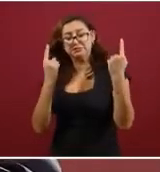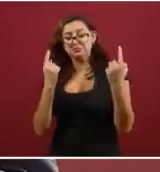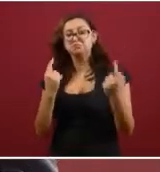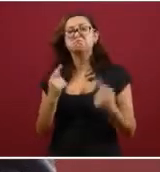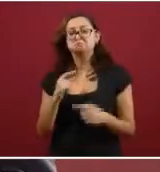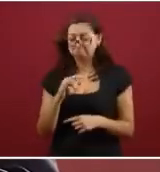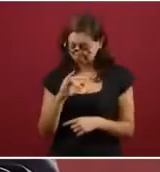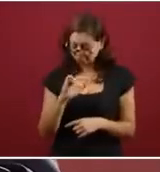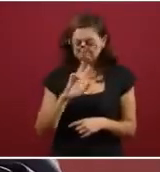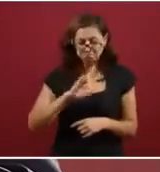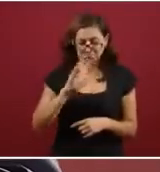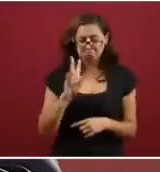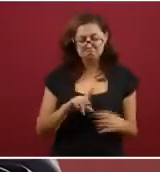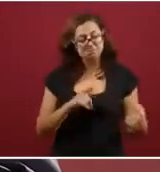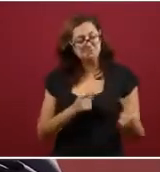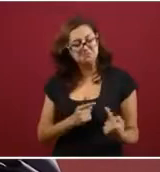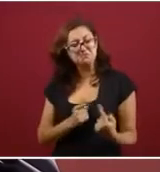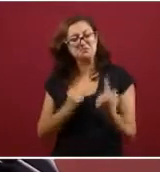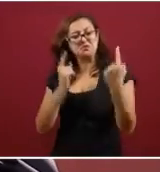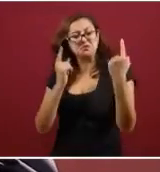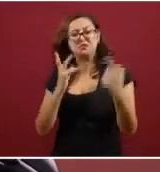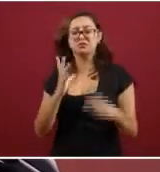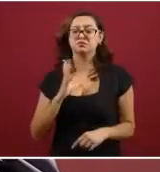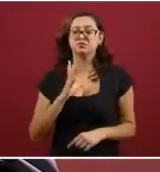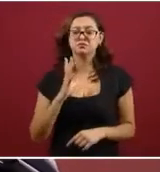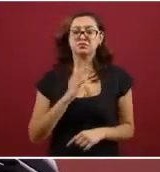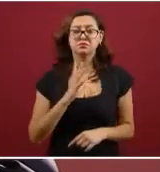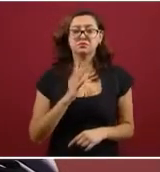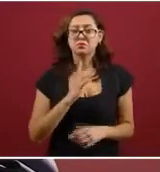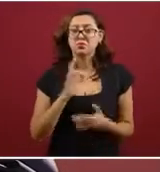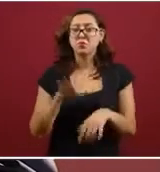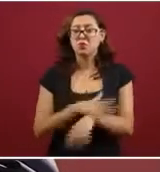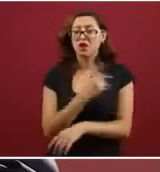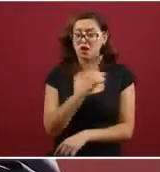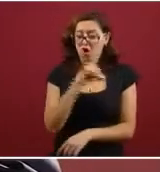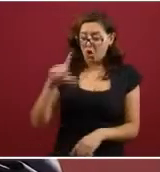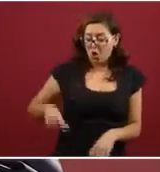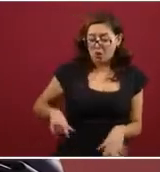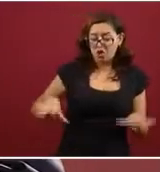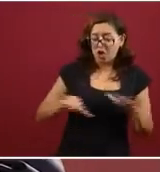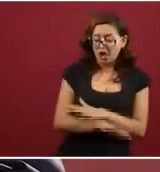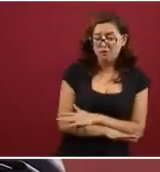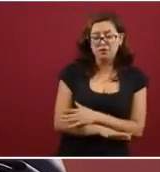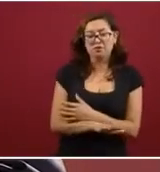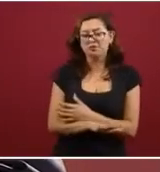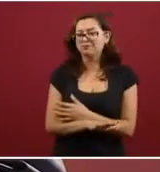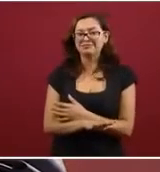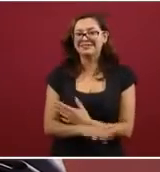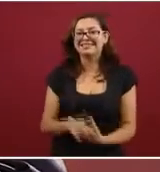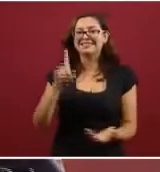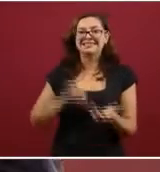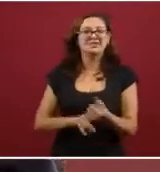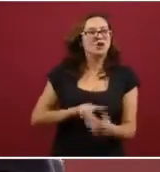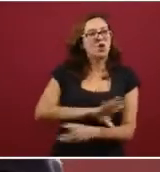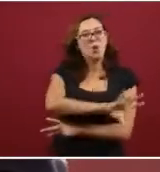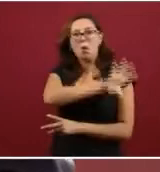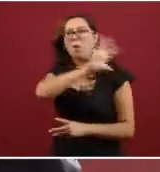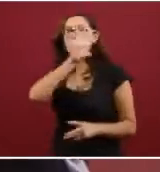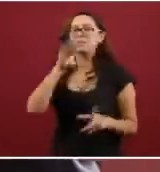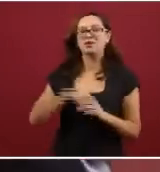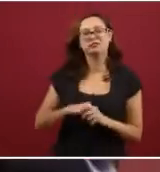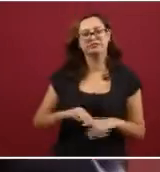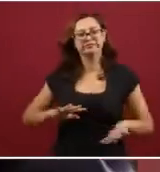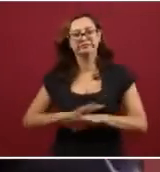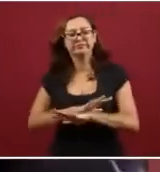Y he dicho que no es un simple cambio de gobierno, es un cambio de régimen. Entonces, esto